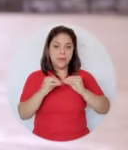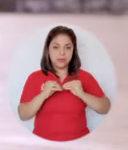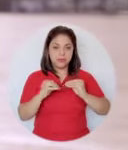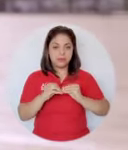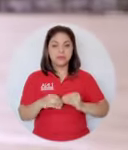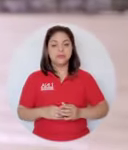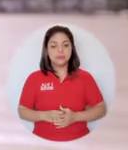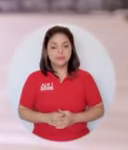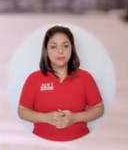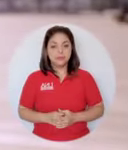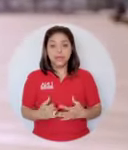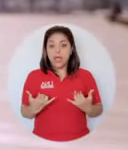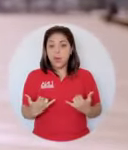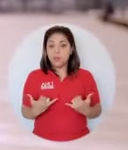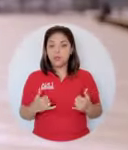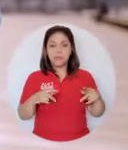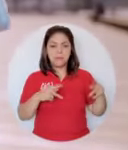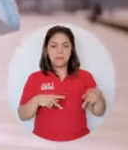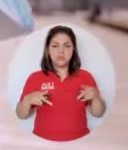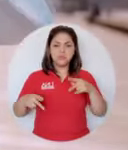más. Ahorita